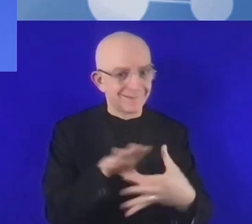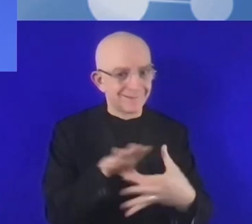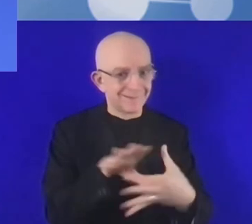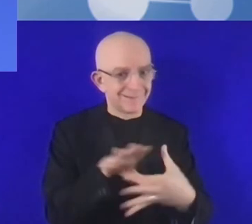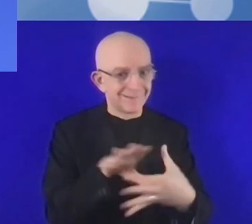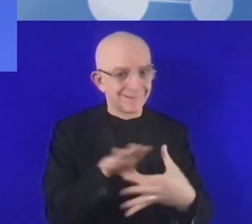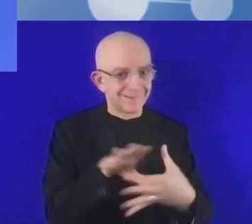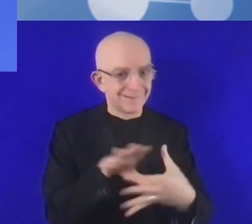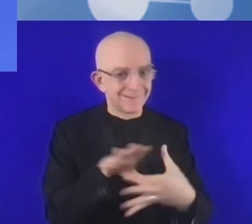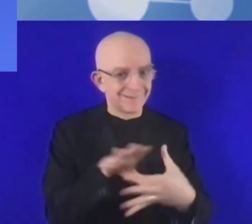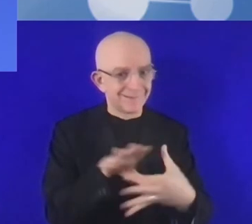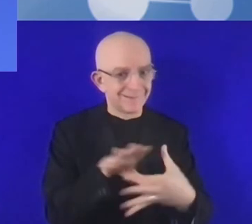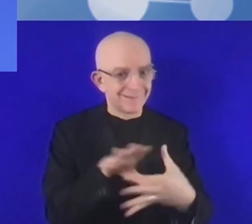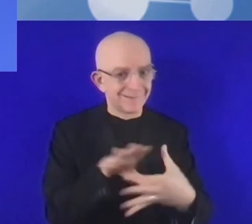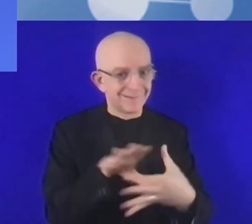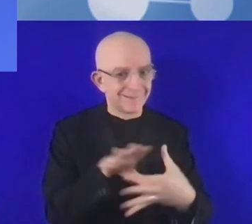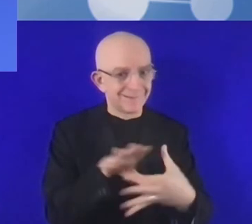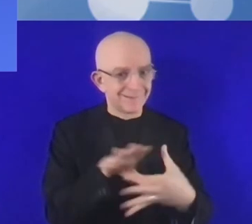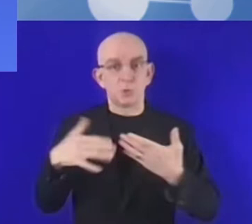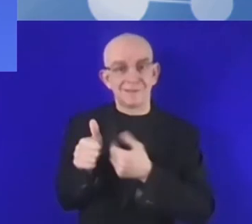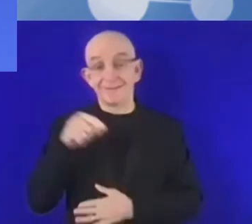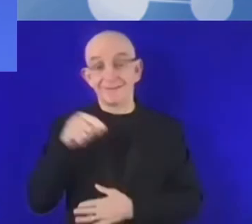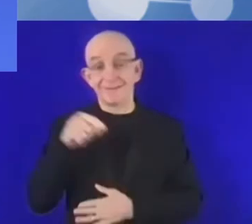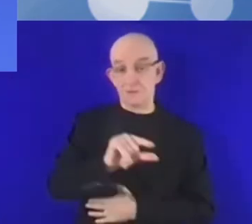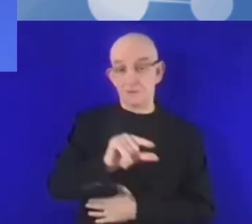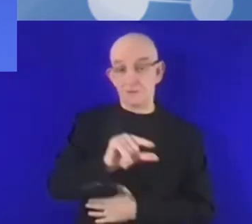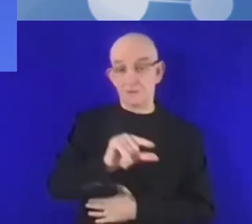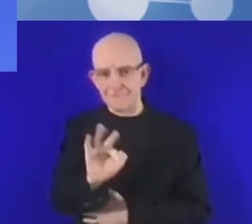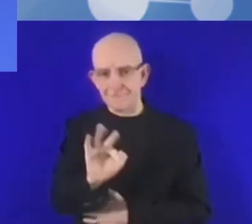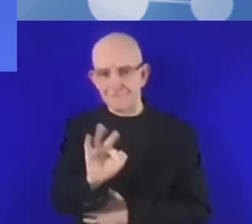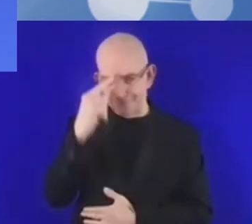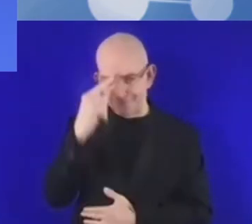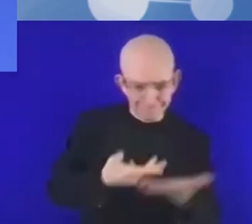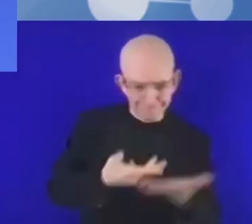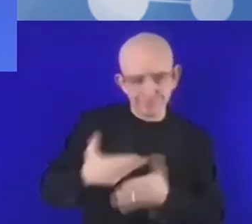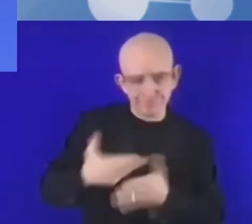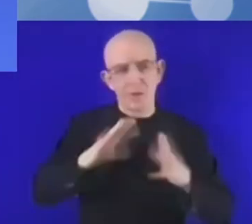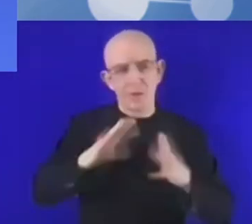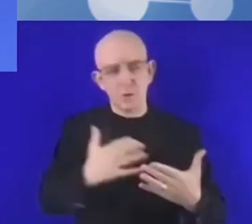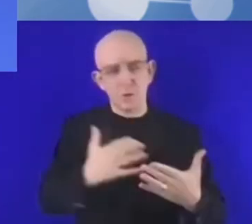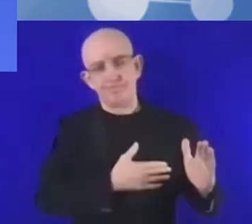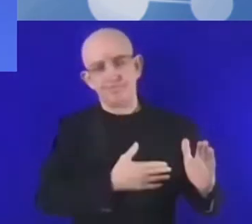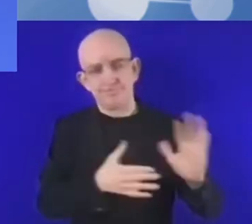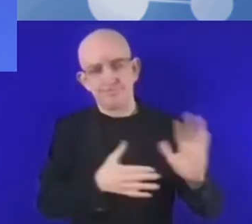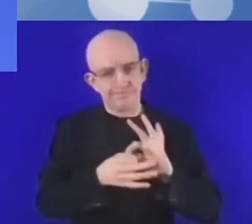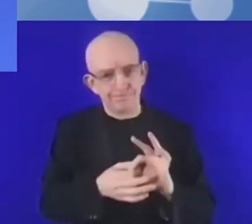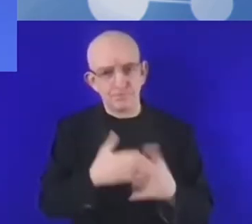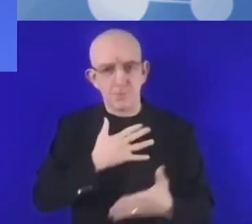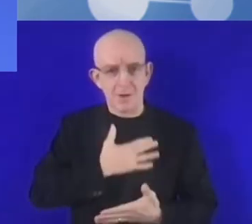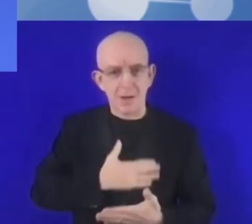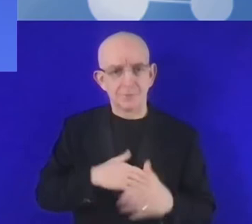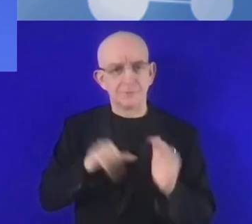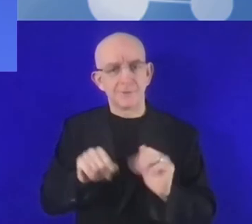nos interrelacionamos, y también ha subrayado que las personas que no se